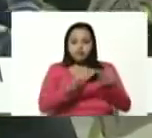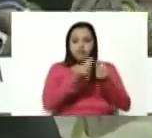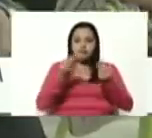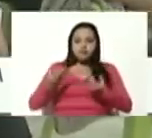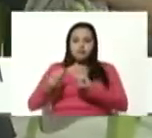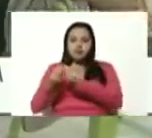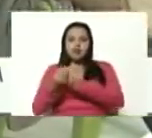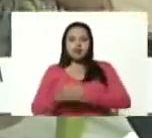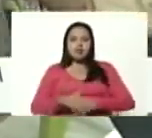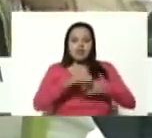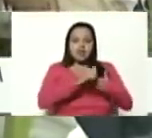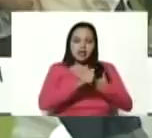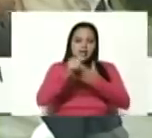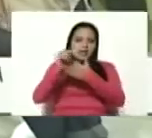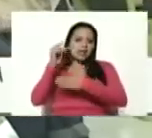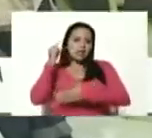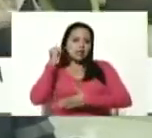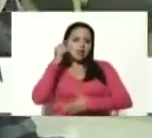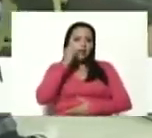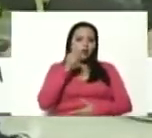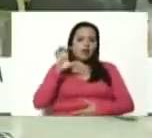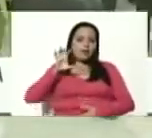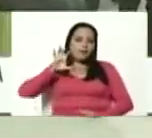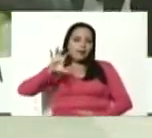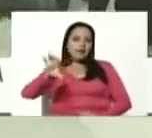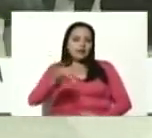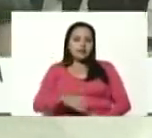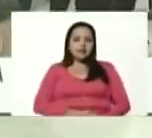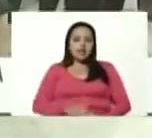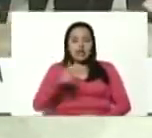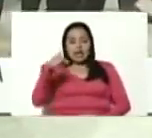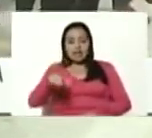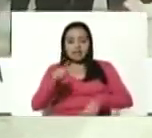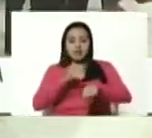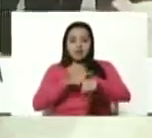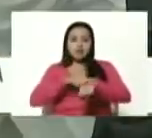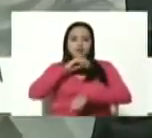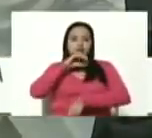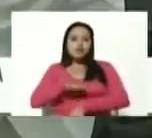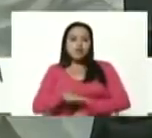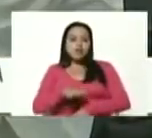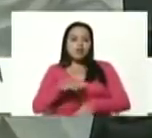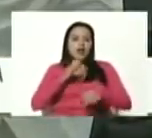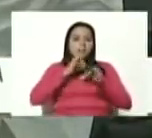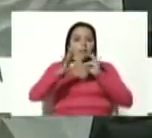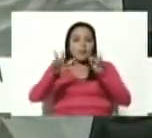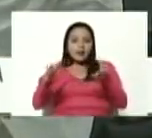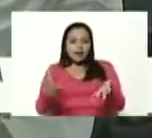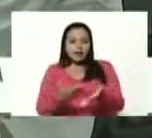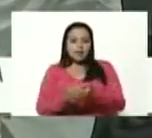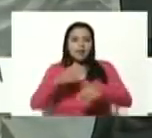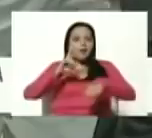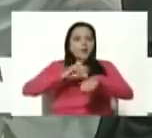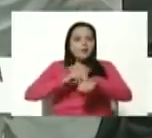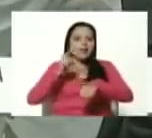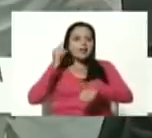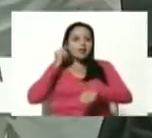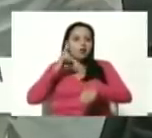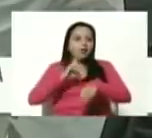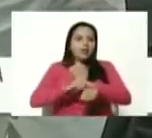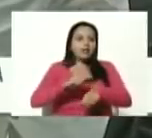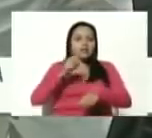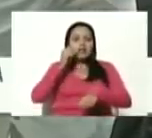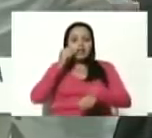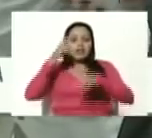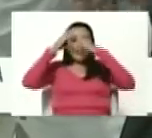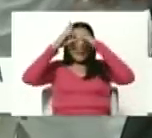los héroes y las heroínas de la patria en este momento histórico de pandemia, que son nuestros médicos, médicas, enfermeros y